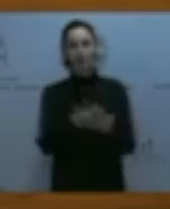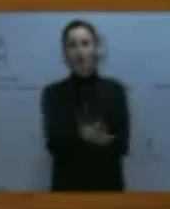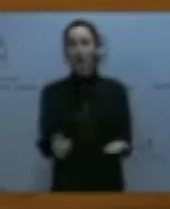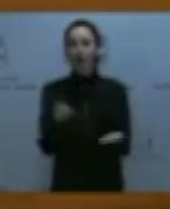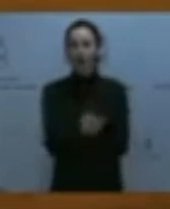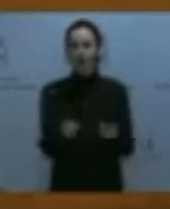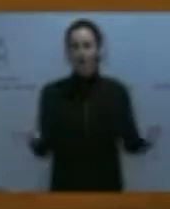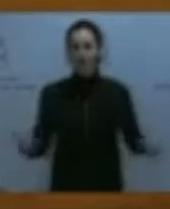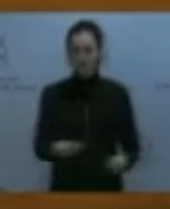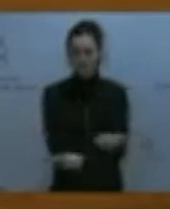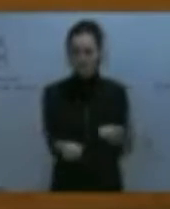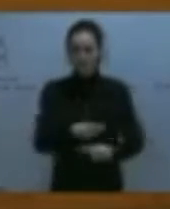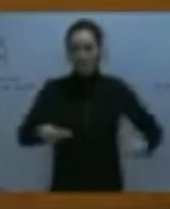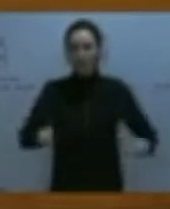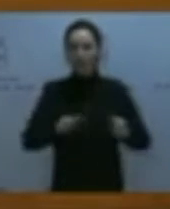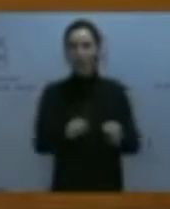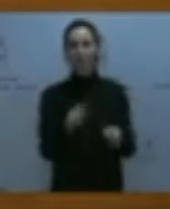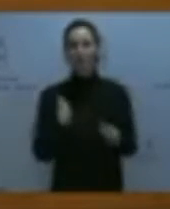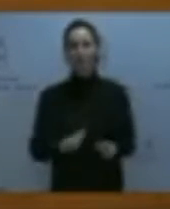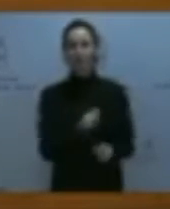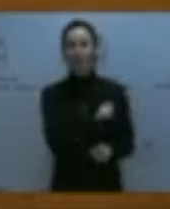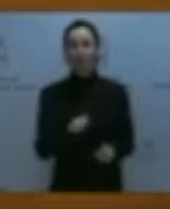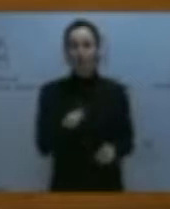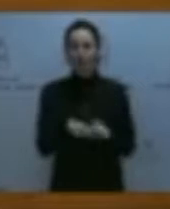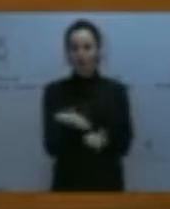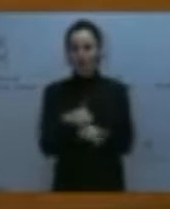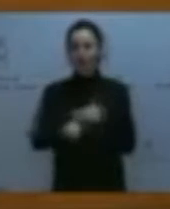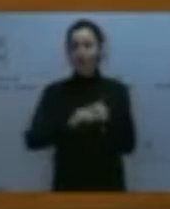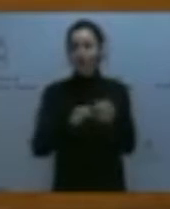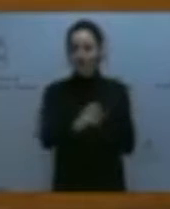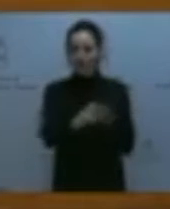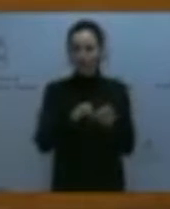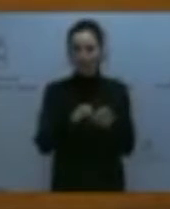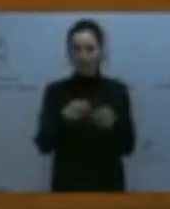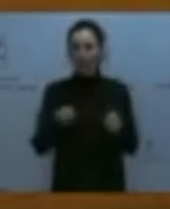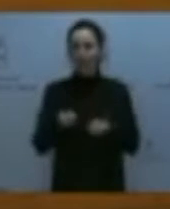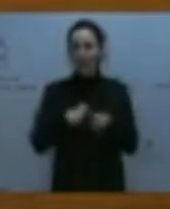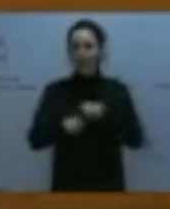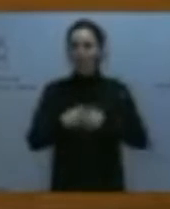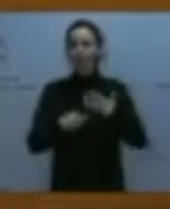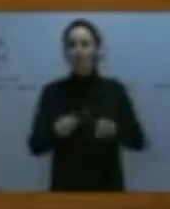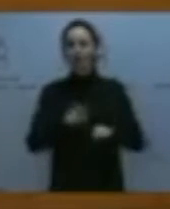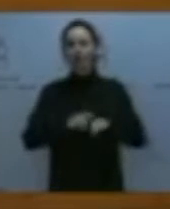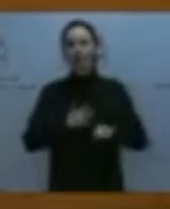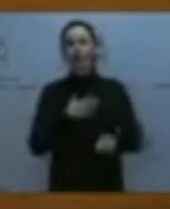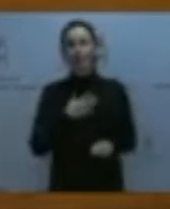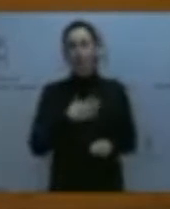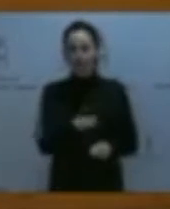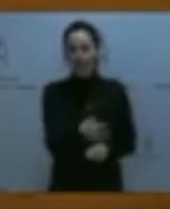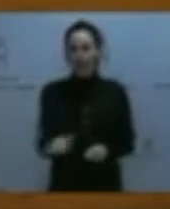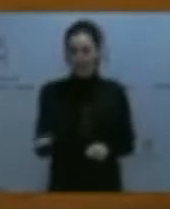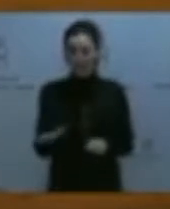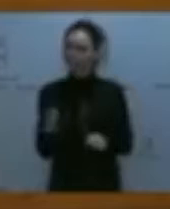pesca con los criterios de autogestión, gestión de proximidad descentralizada y que se tengan en cuenta las características propias de cada